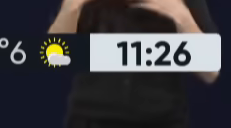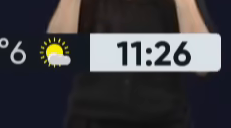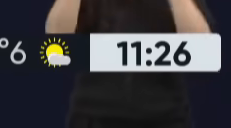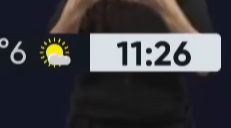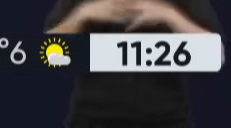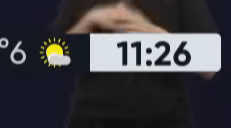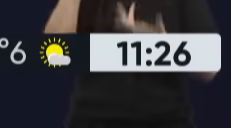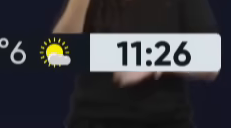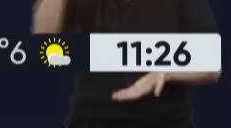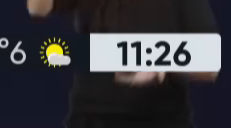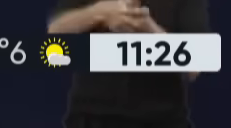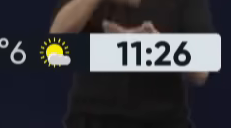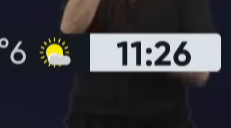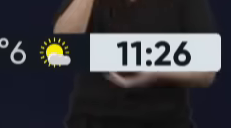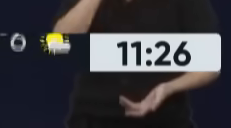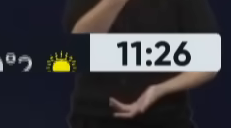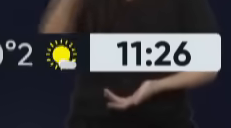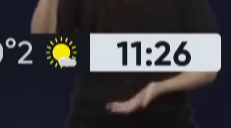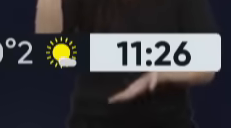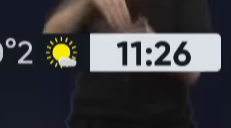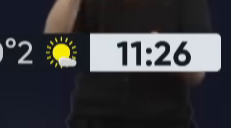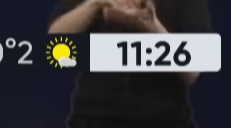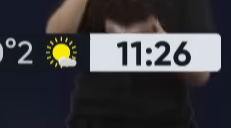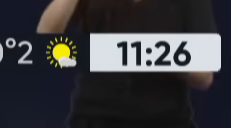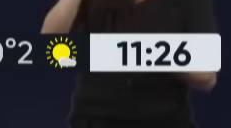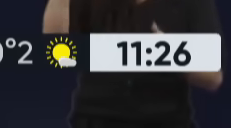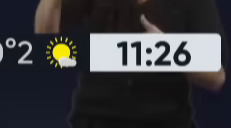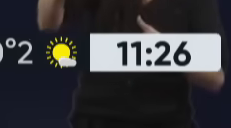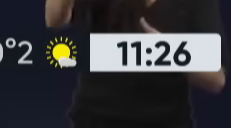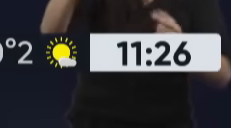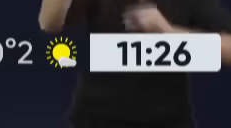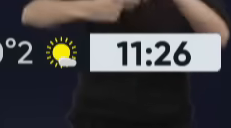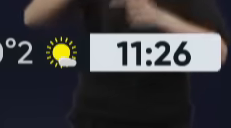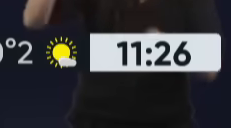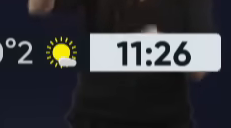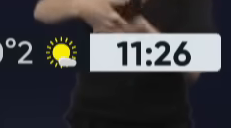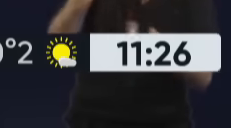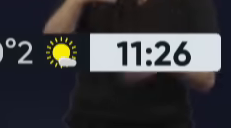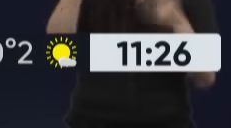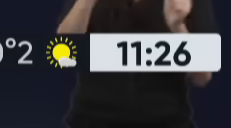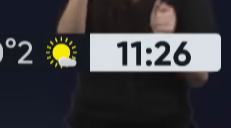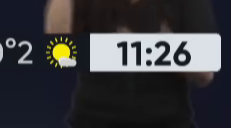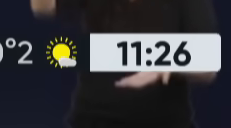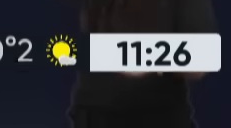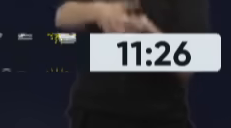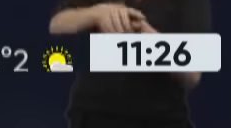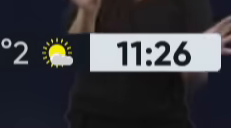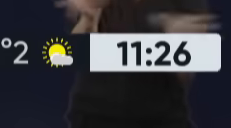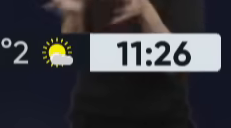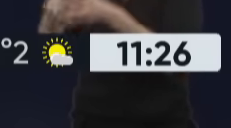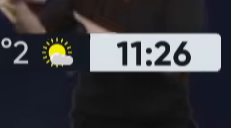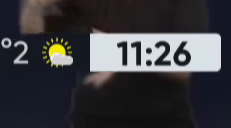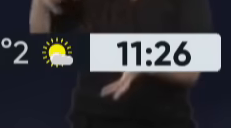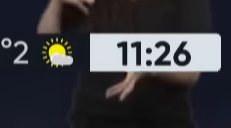más de 6.600 millones de dólares para los próximos años que va a realizar el sector privado a través